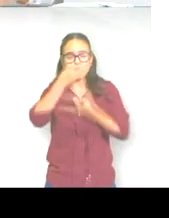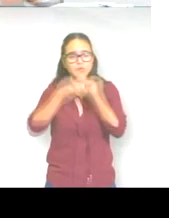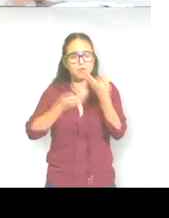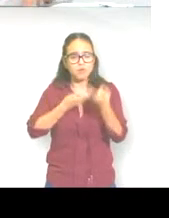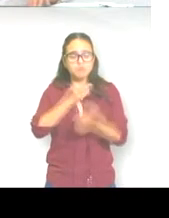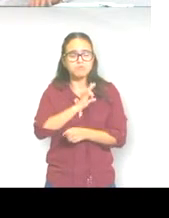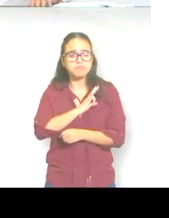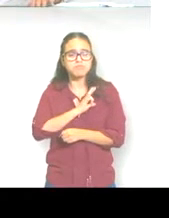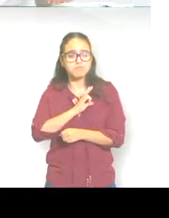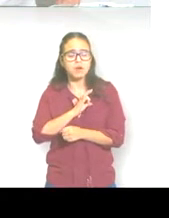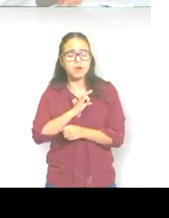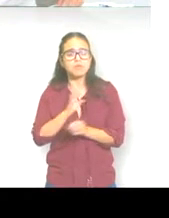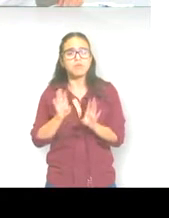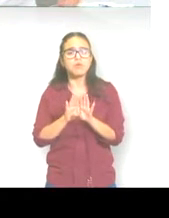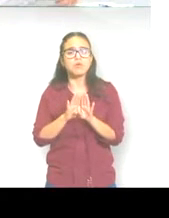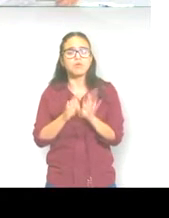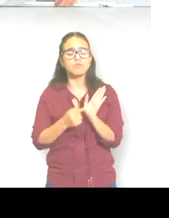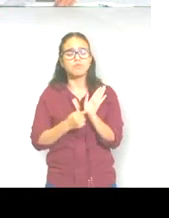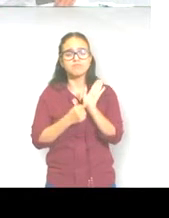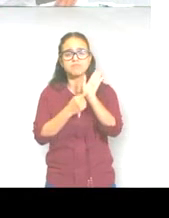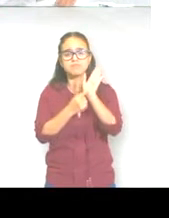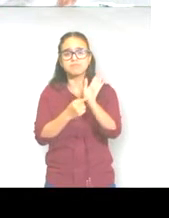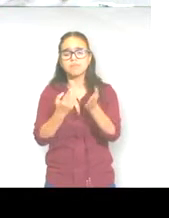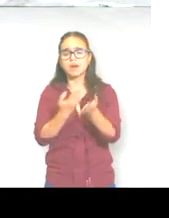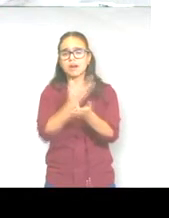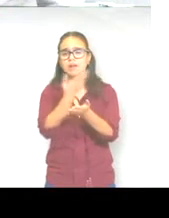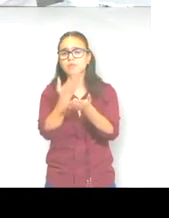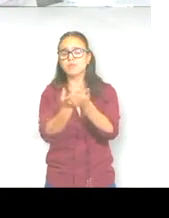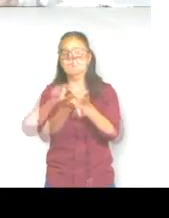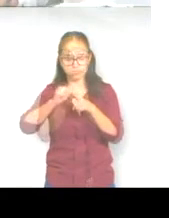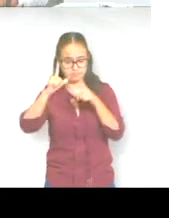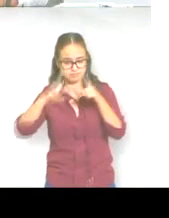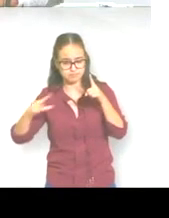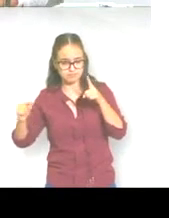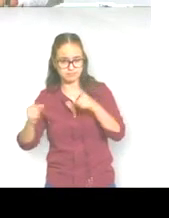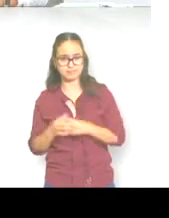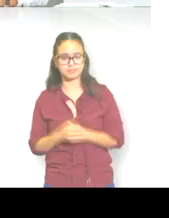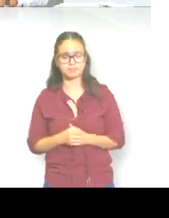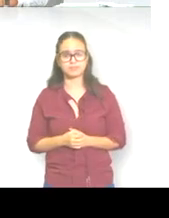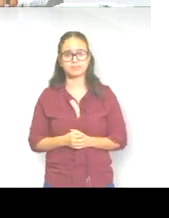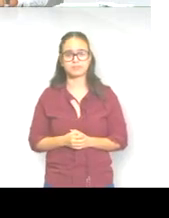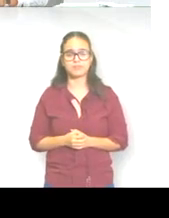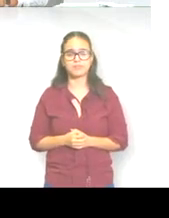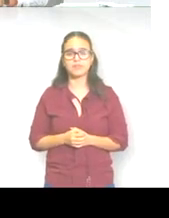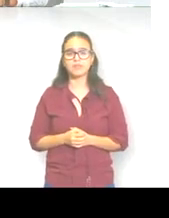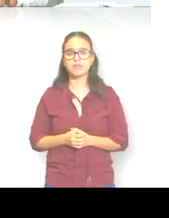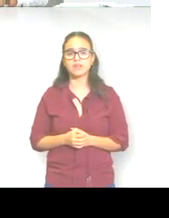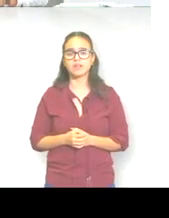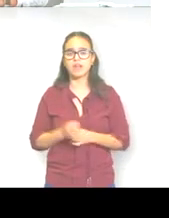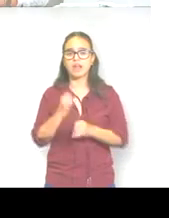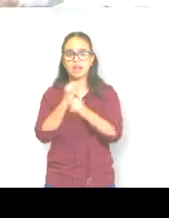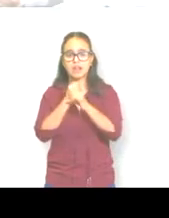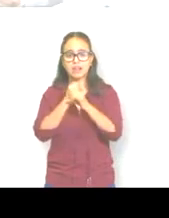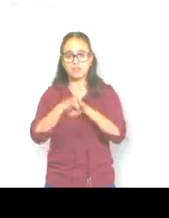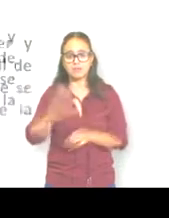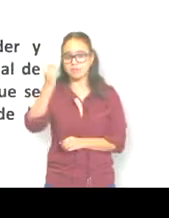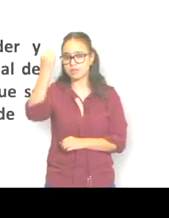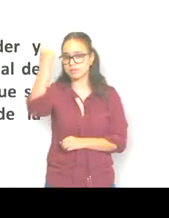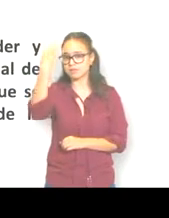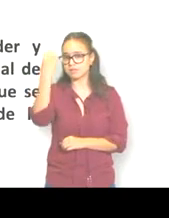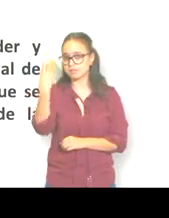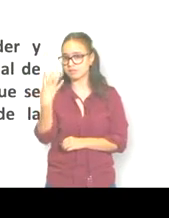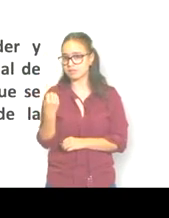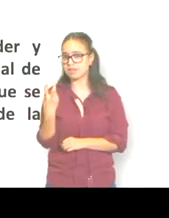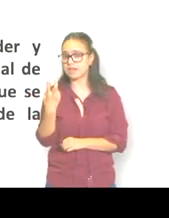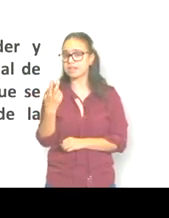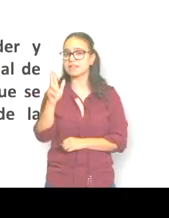de proponer alguna situación con la Secretaría de Salud Federal. Los cortes de información de los semáforos van a ser los días martes para que